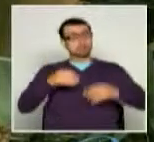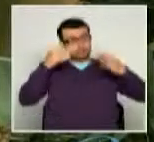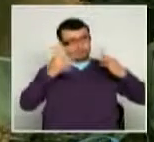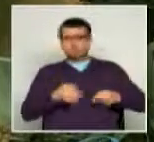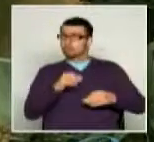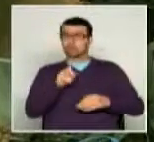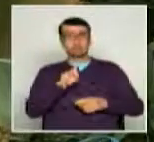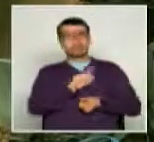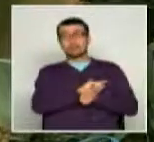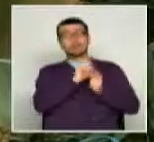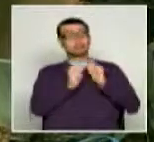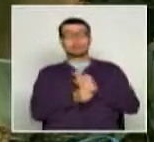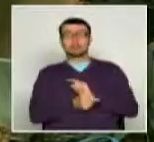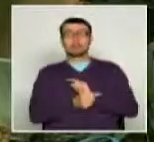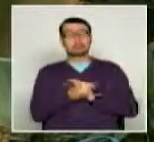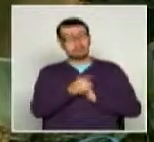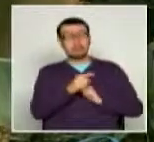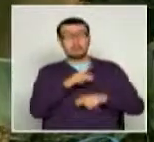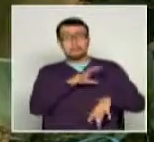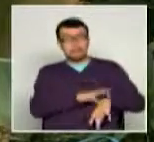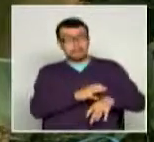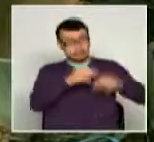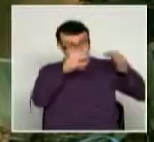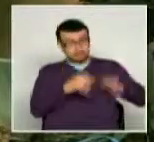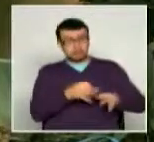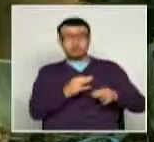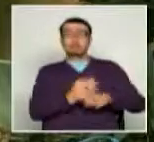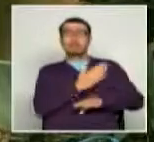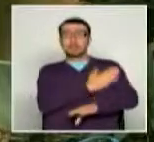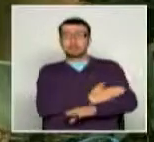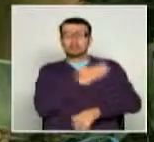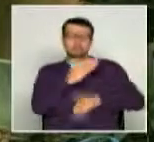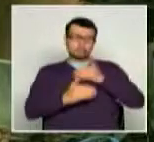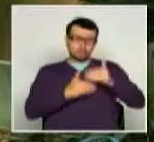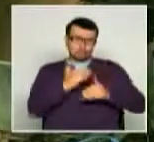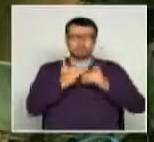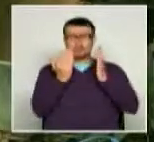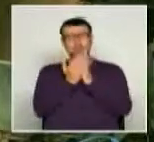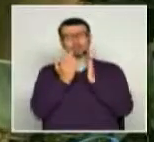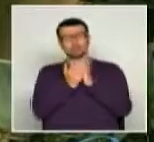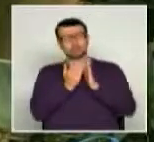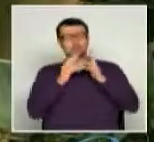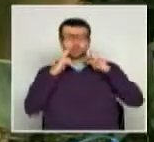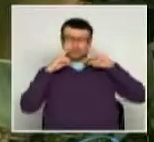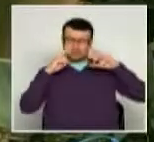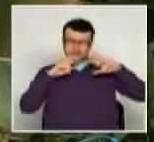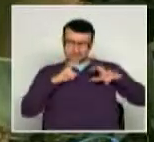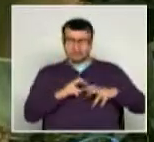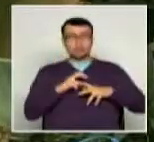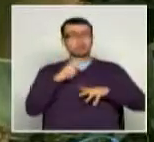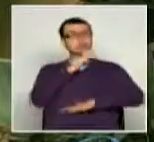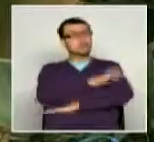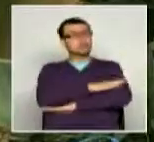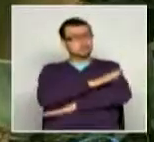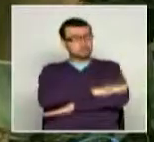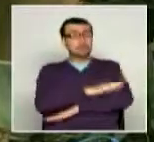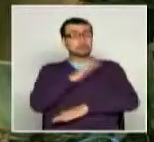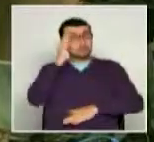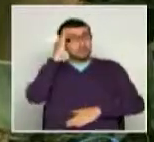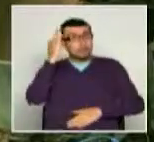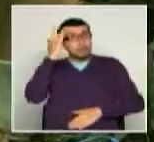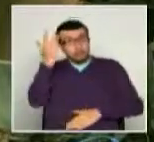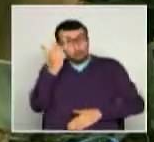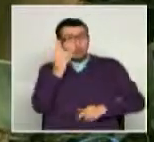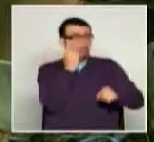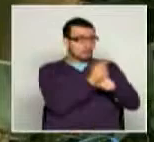las fórmulas, porque detrás de cada medicamento hay un proceso de estudio, de investigación, de academia, y uno sabe por qué maneja